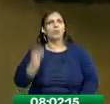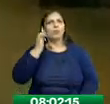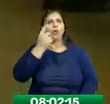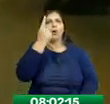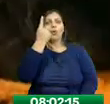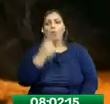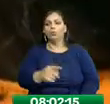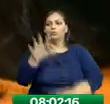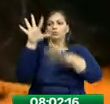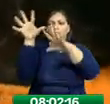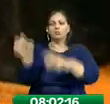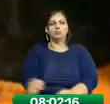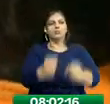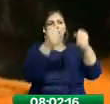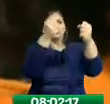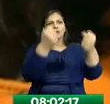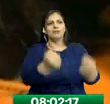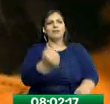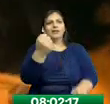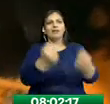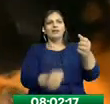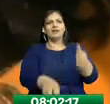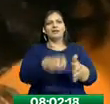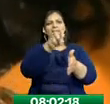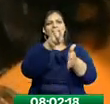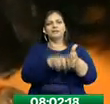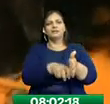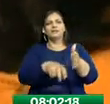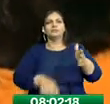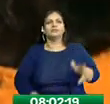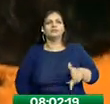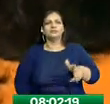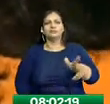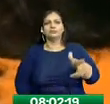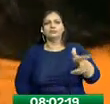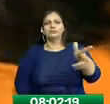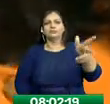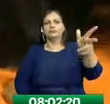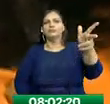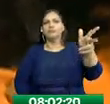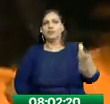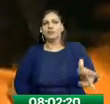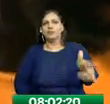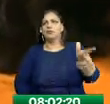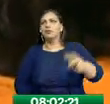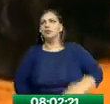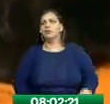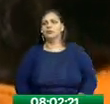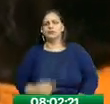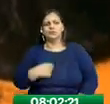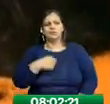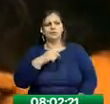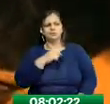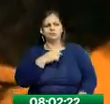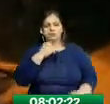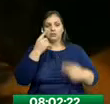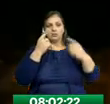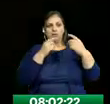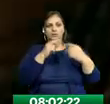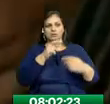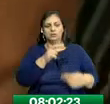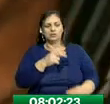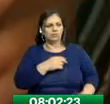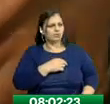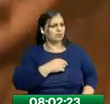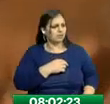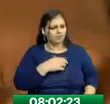los 2 minutos que yo ya iba a regresar, porque ya comencé ya a sospechar, ya comencé, no, esto es un ladrón, ya mi hermana no estaba.